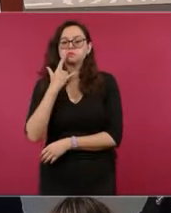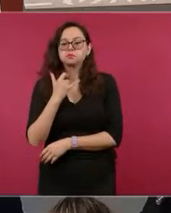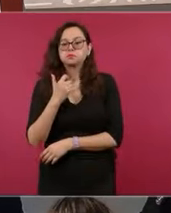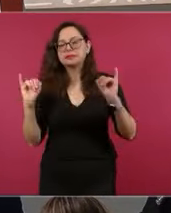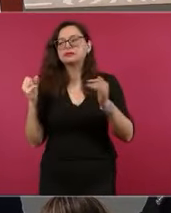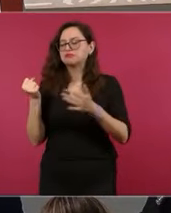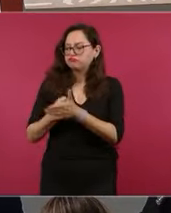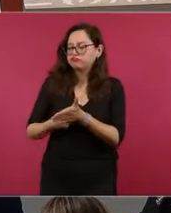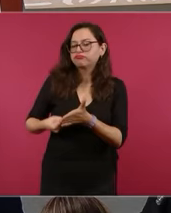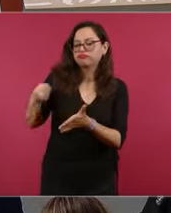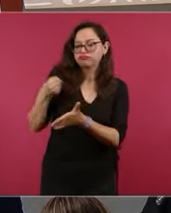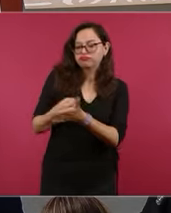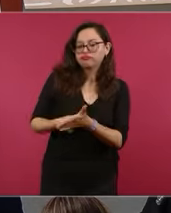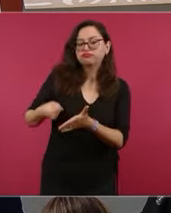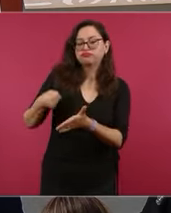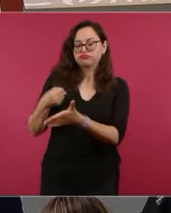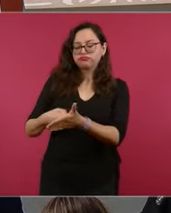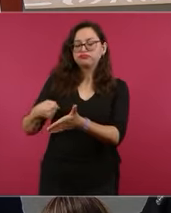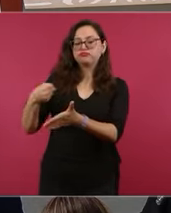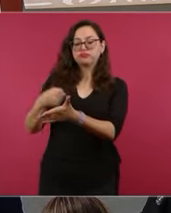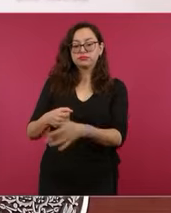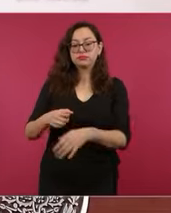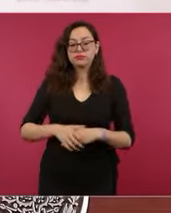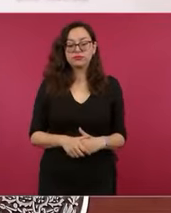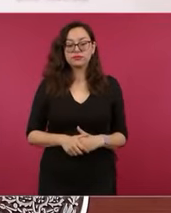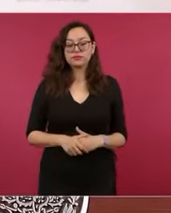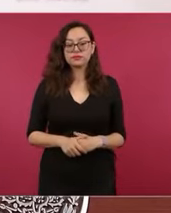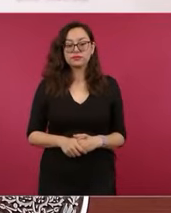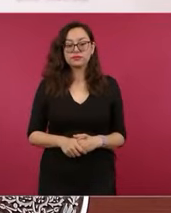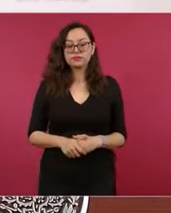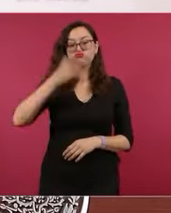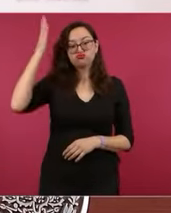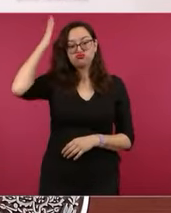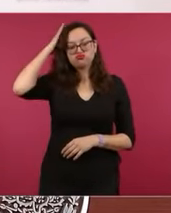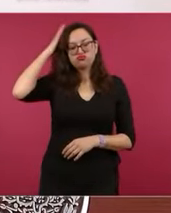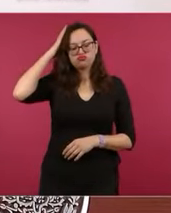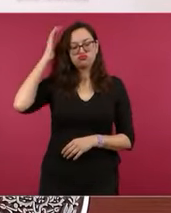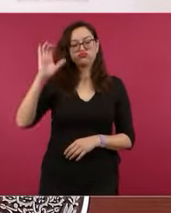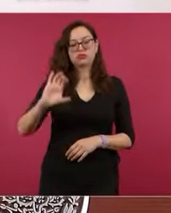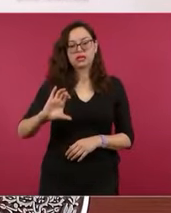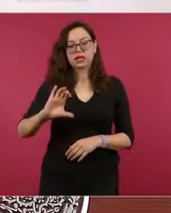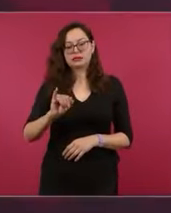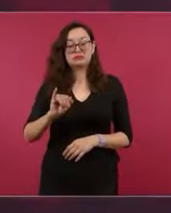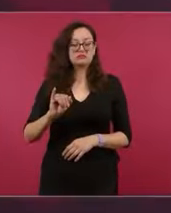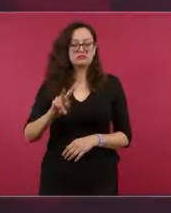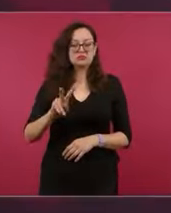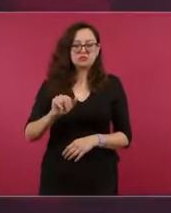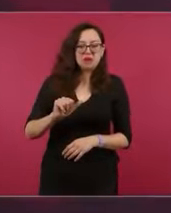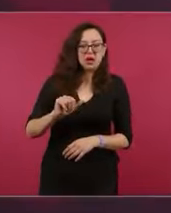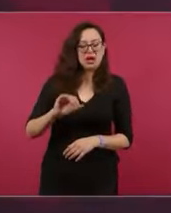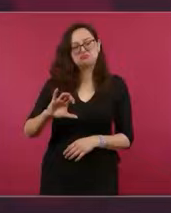Cuba. Y había un dirigente, Chivá, que su